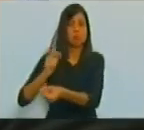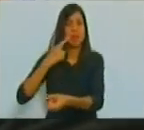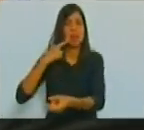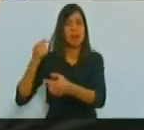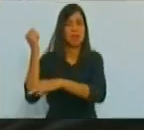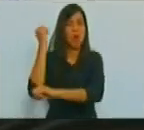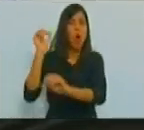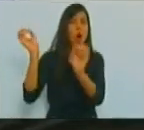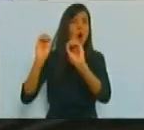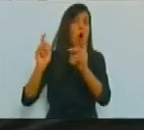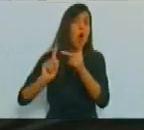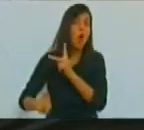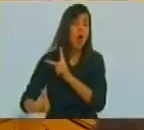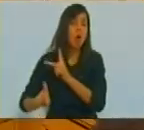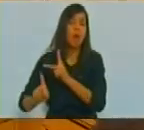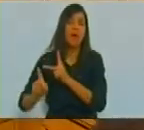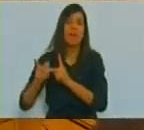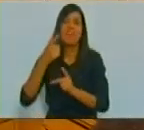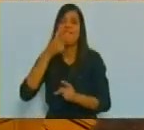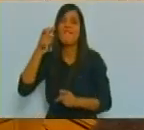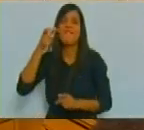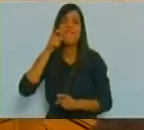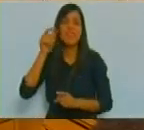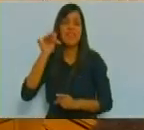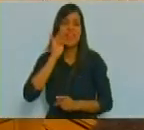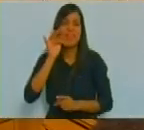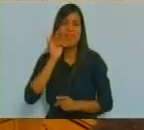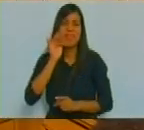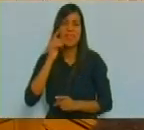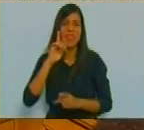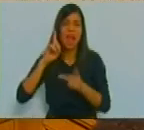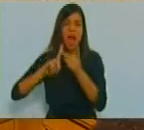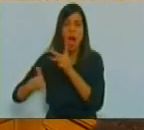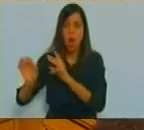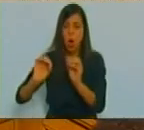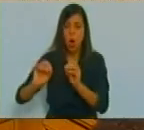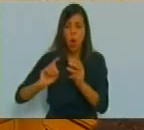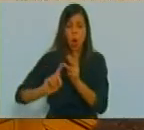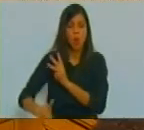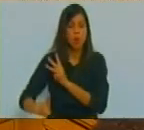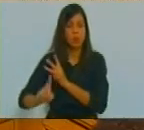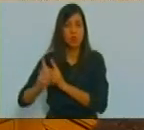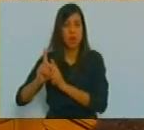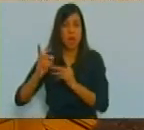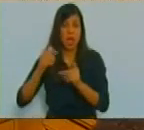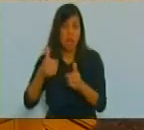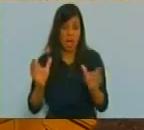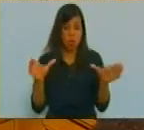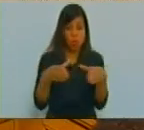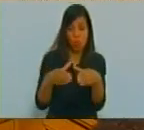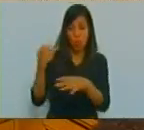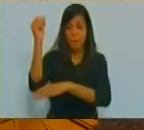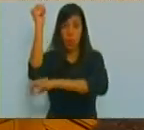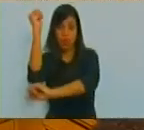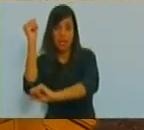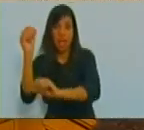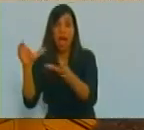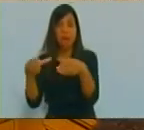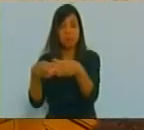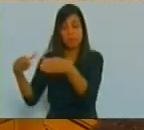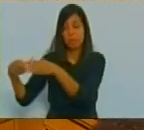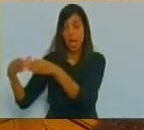defensores o de los cuerpos de investigación y los cuerpos de seguridad que hoy en día cumplen un papel fundamental